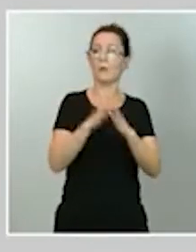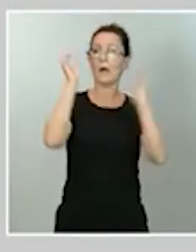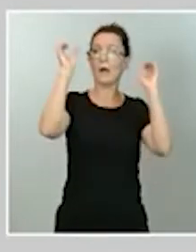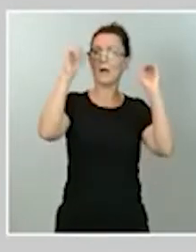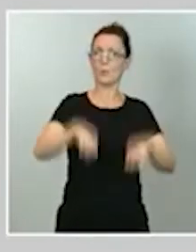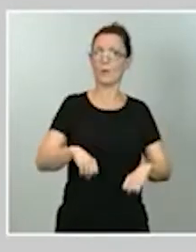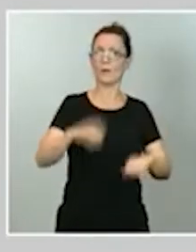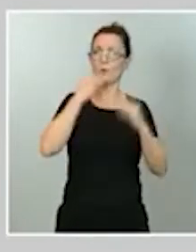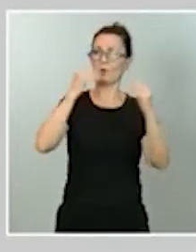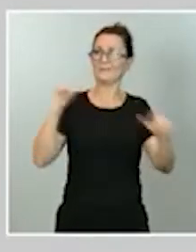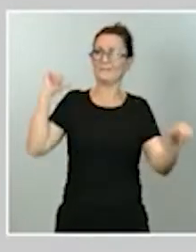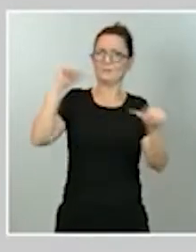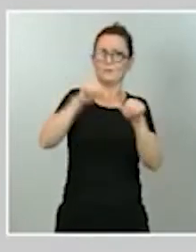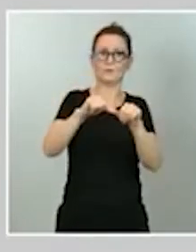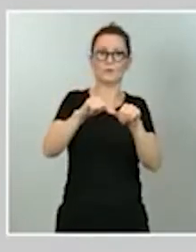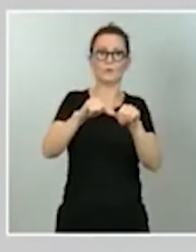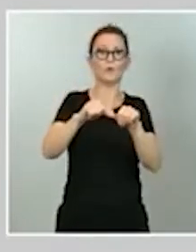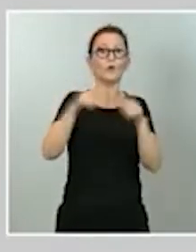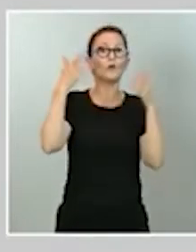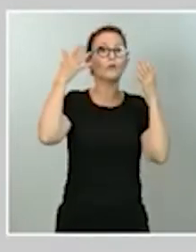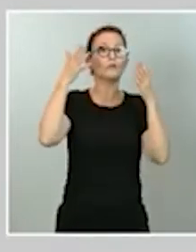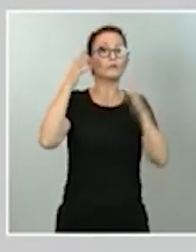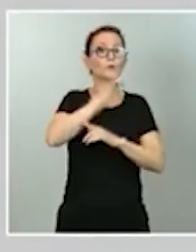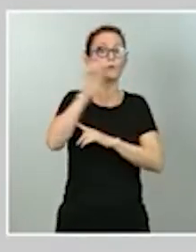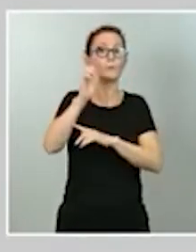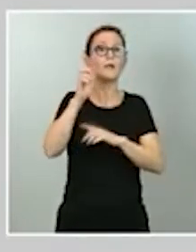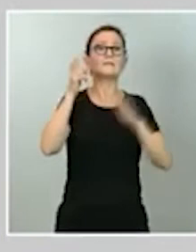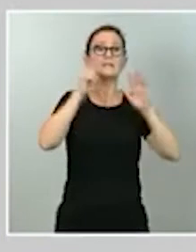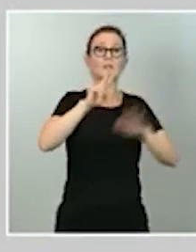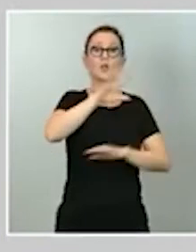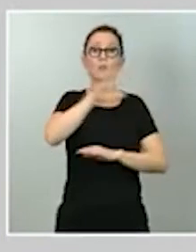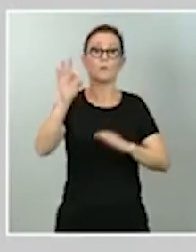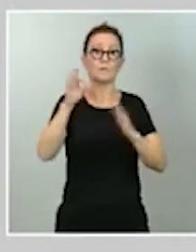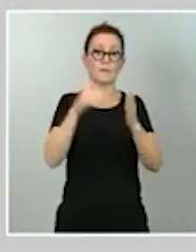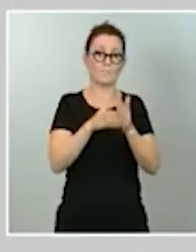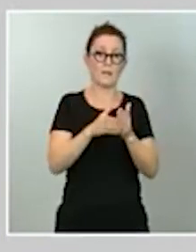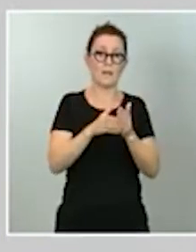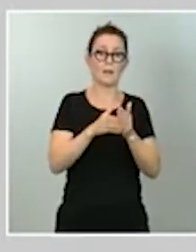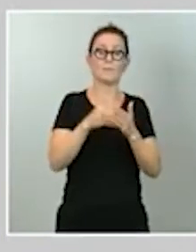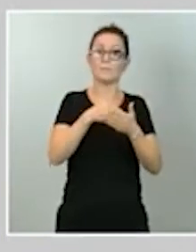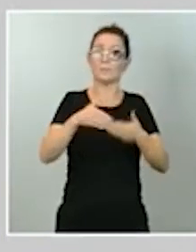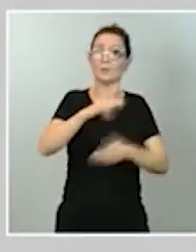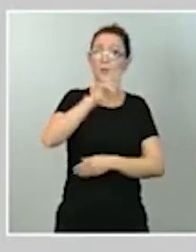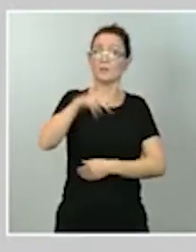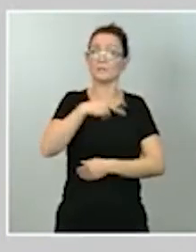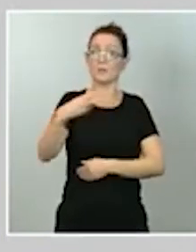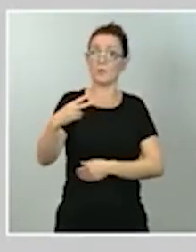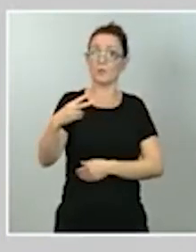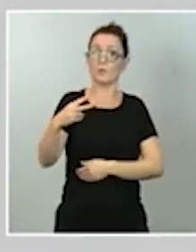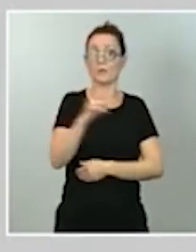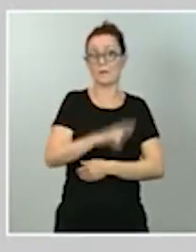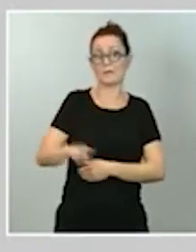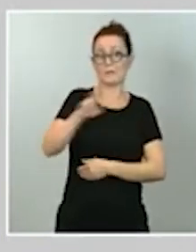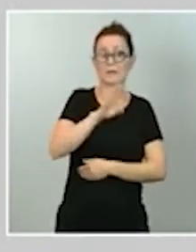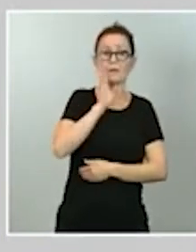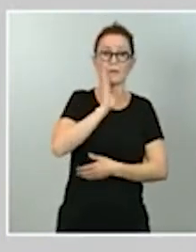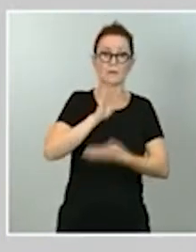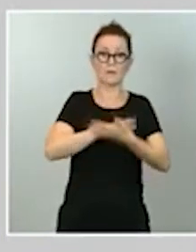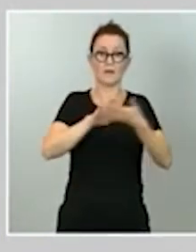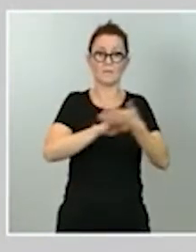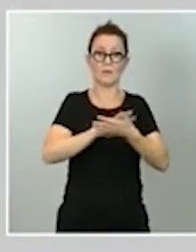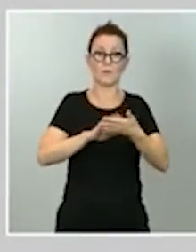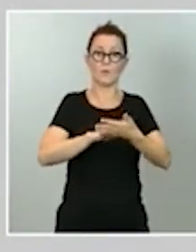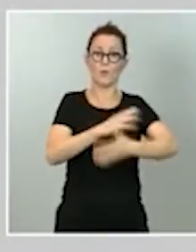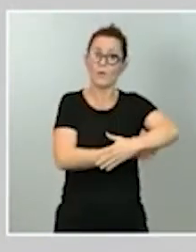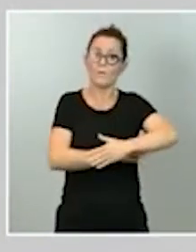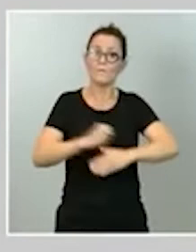para movilizar estos 750 mil millones de euros que venimos repitiendo unos fondos que se articulan a través de